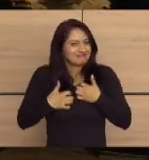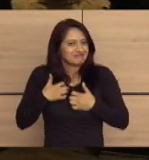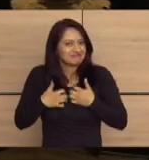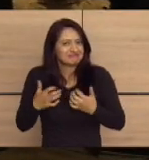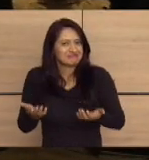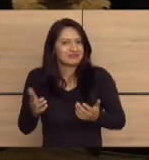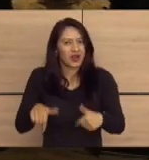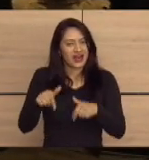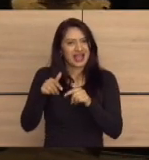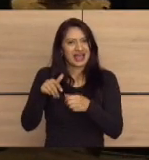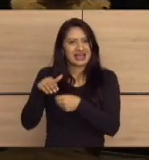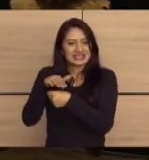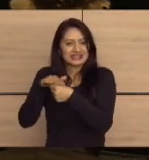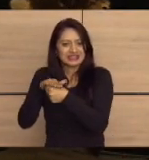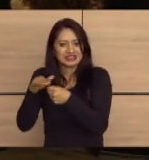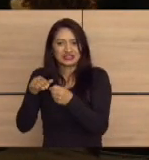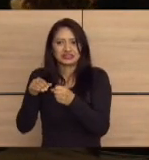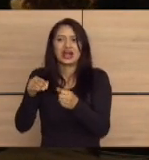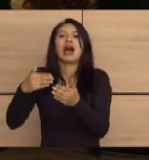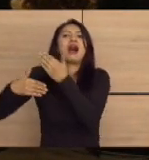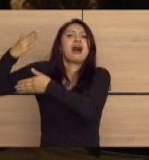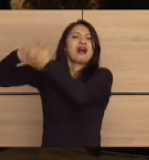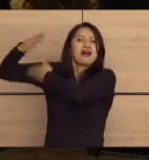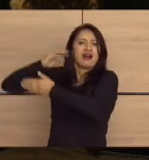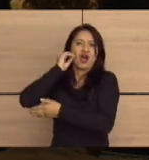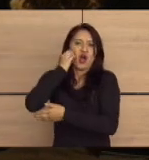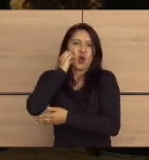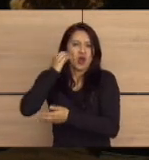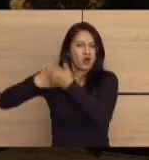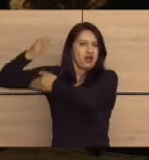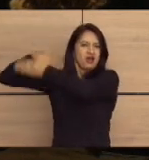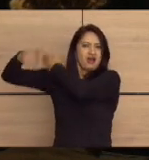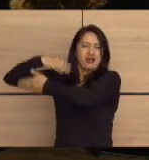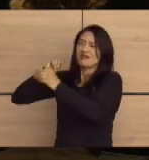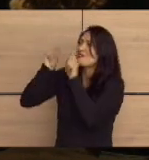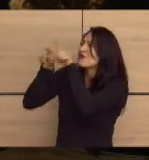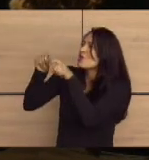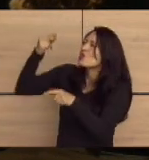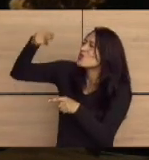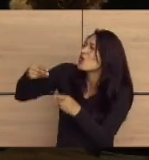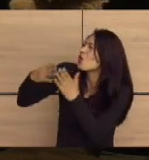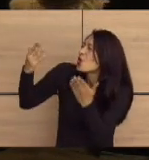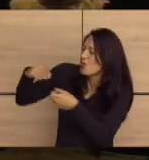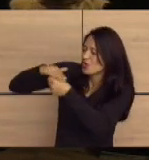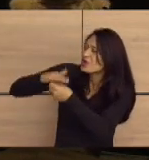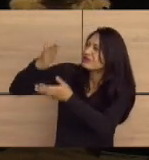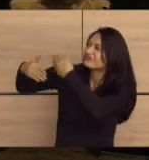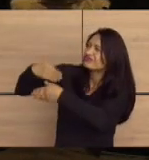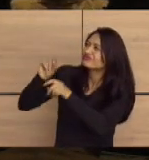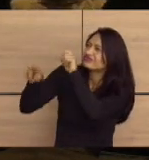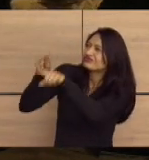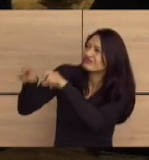este asunto de preguntarle a los abuelos como fuente de historia principal y única,